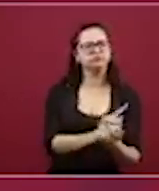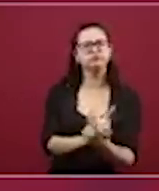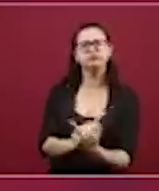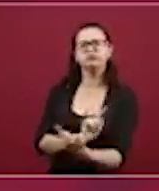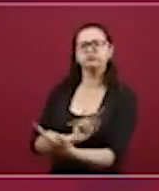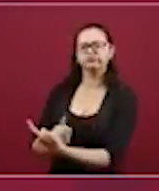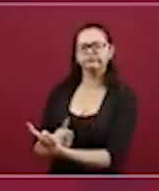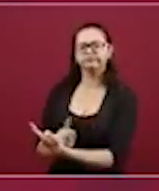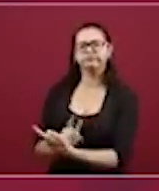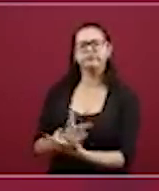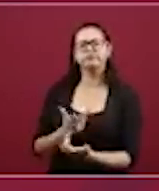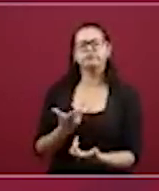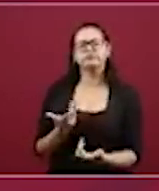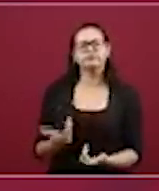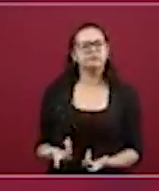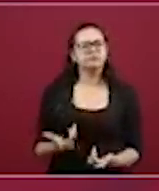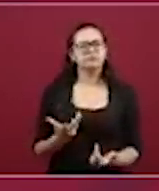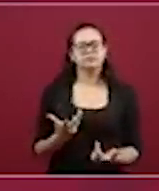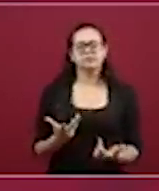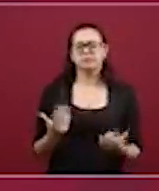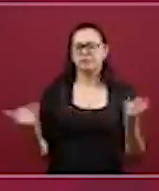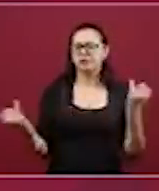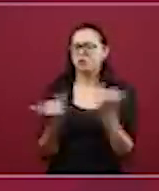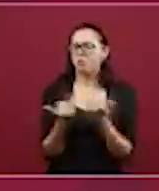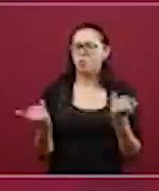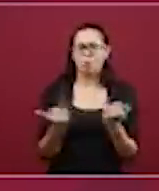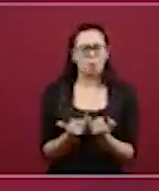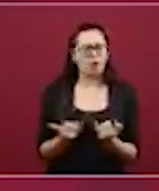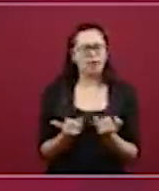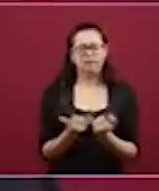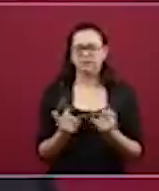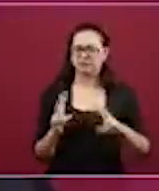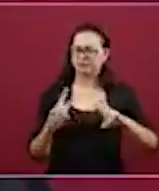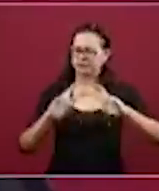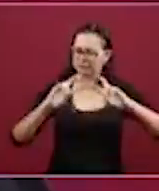se consultó a todas las corrientes